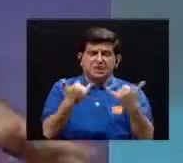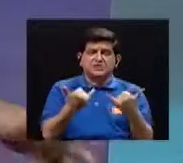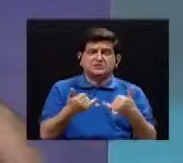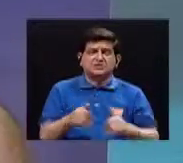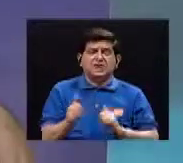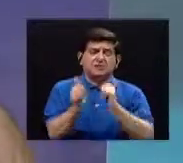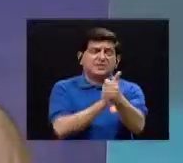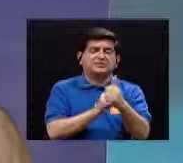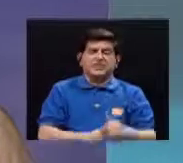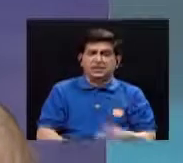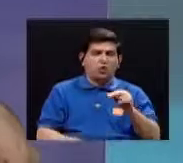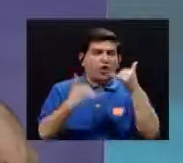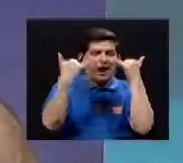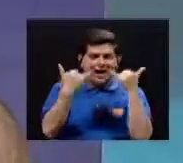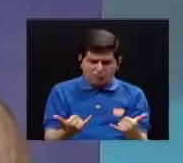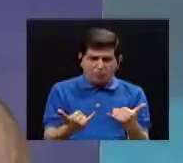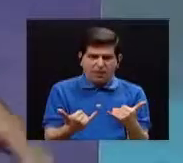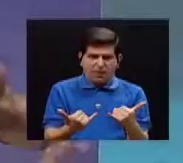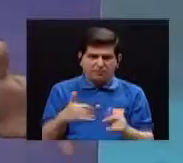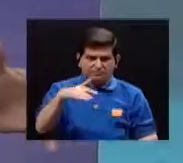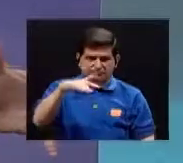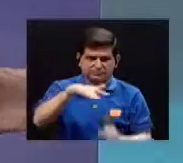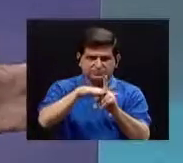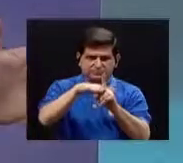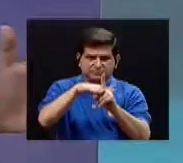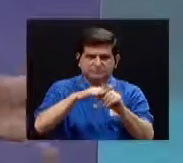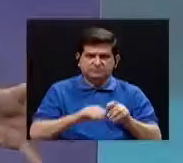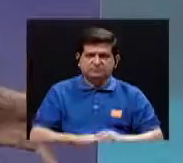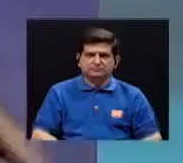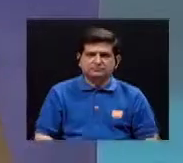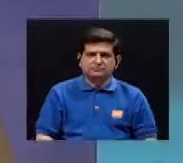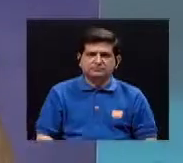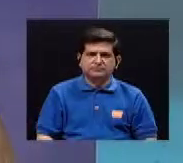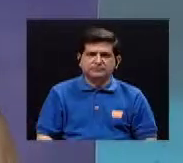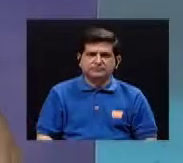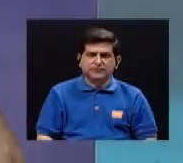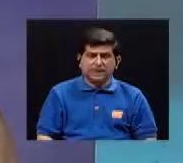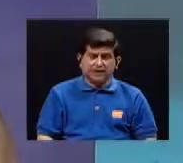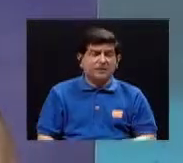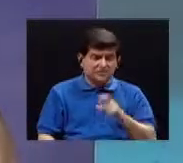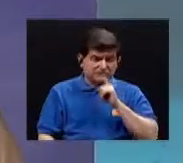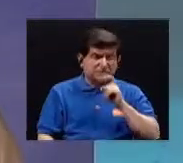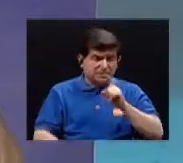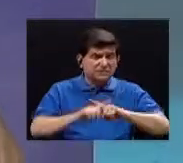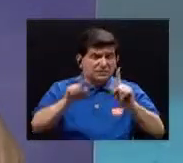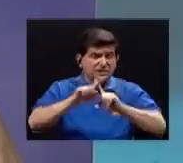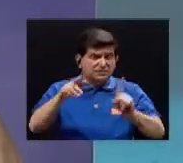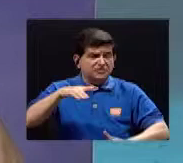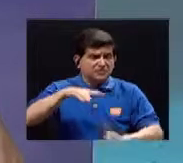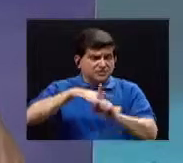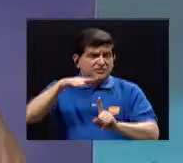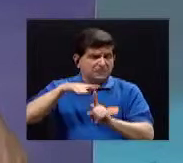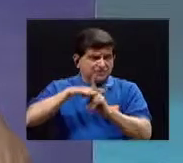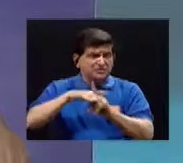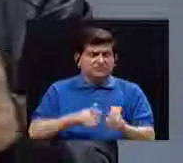entonces yo decía no tiene que ser ahora tiene que servir tiene que ser es mucha dificultad